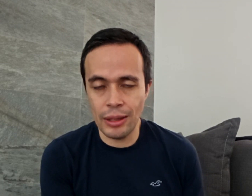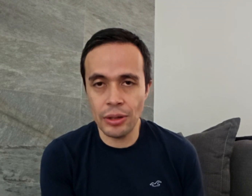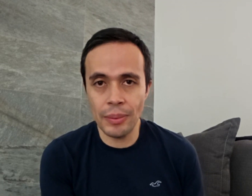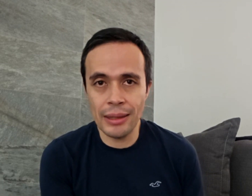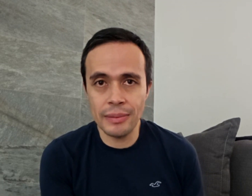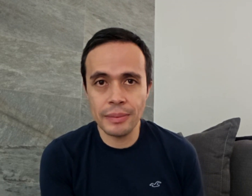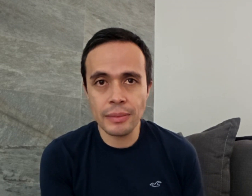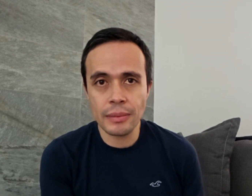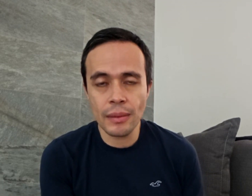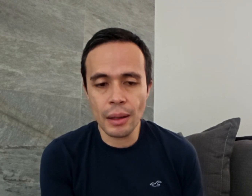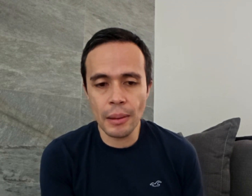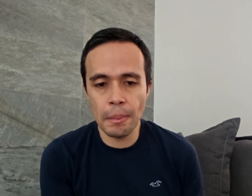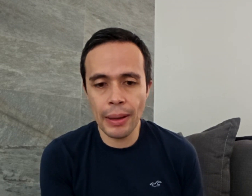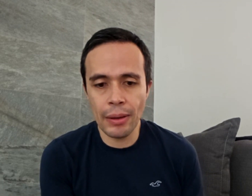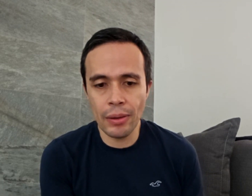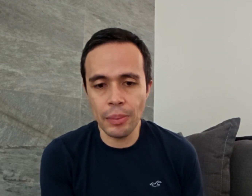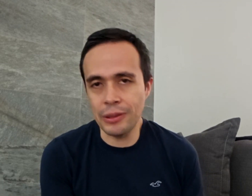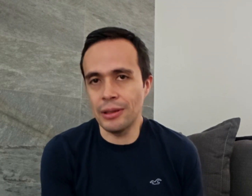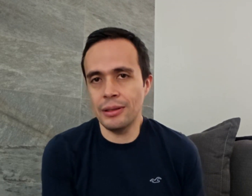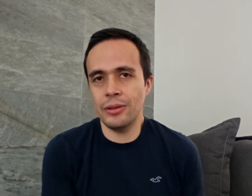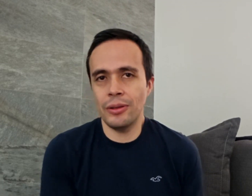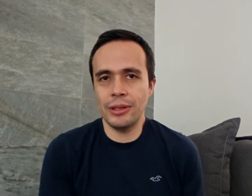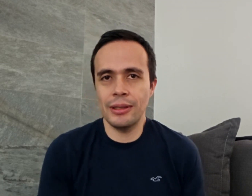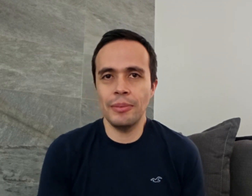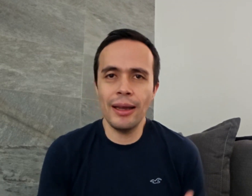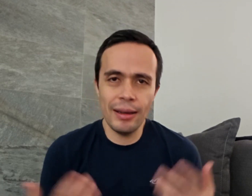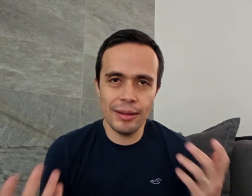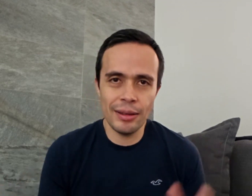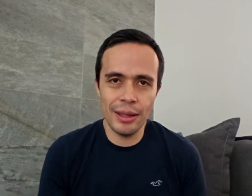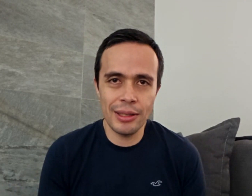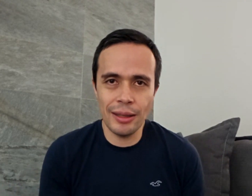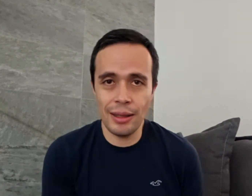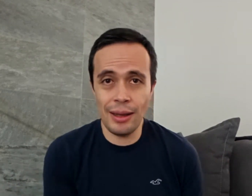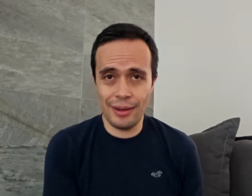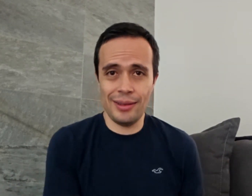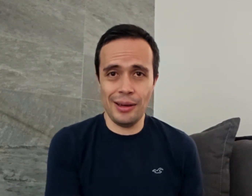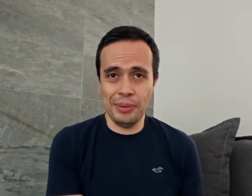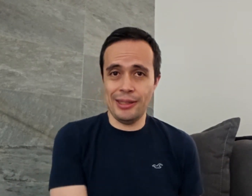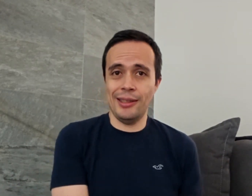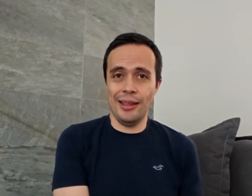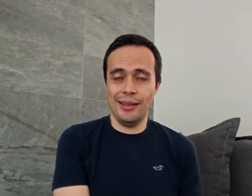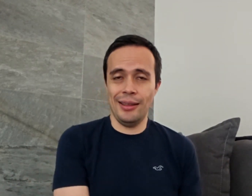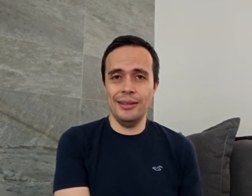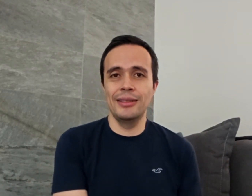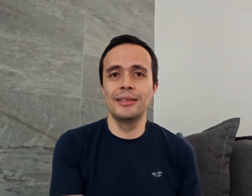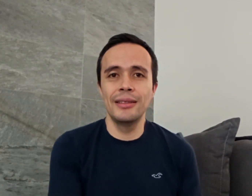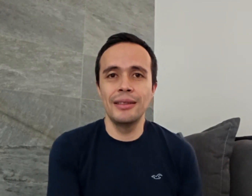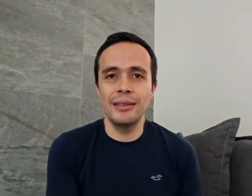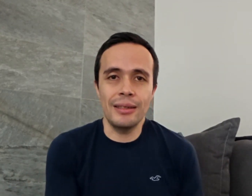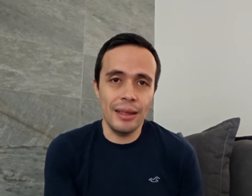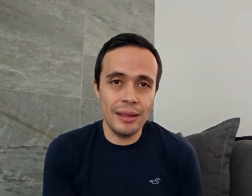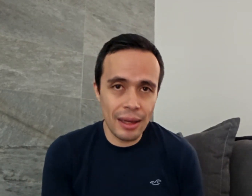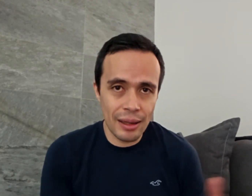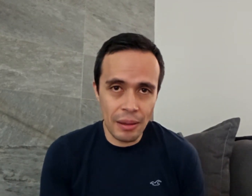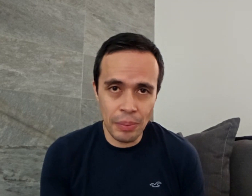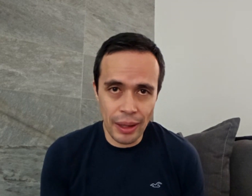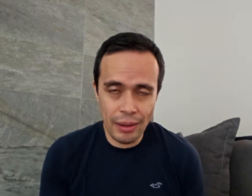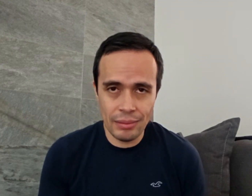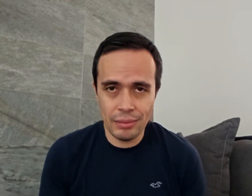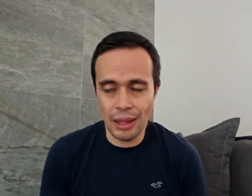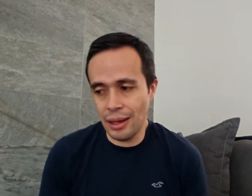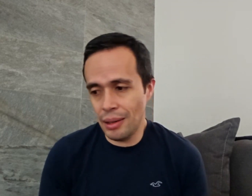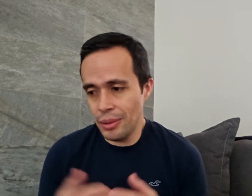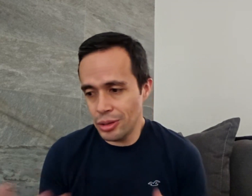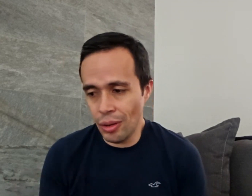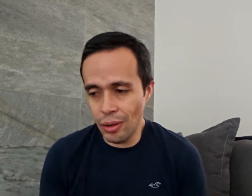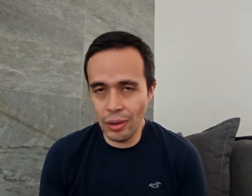otra simulación más, pero pues en ese entonces, imagínense disentir del presidente, disentir del